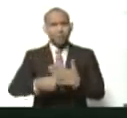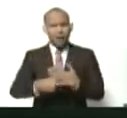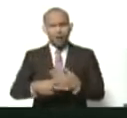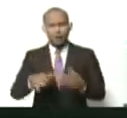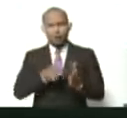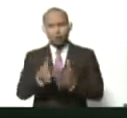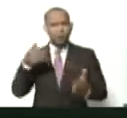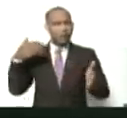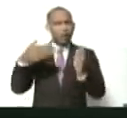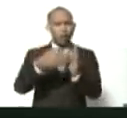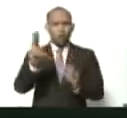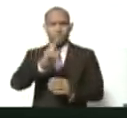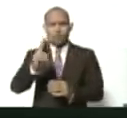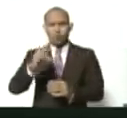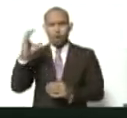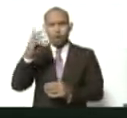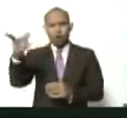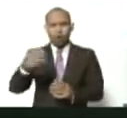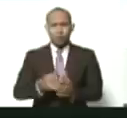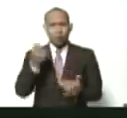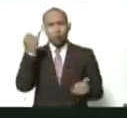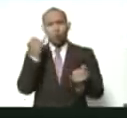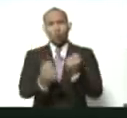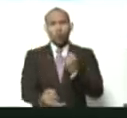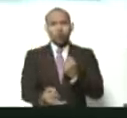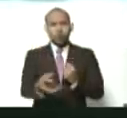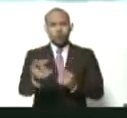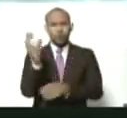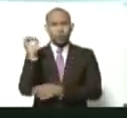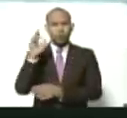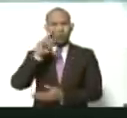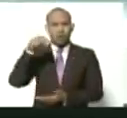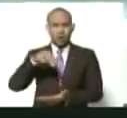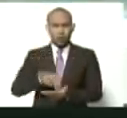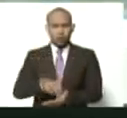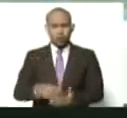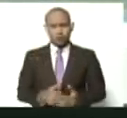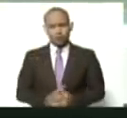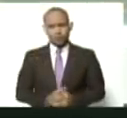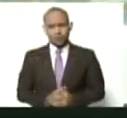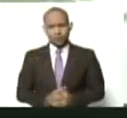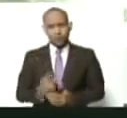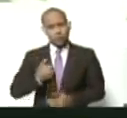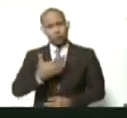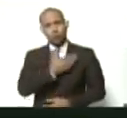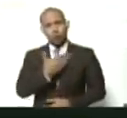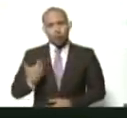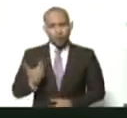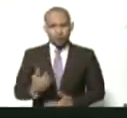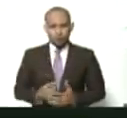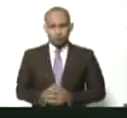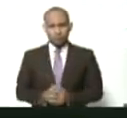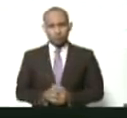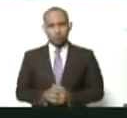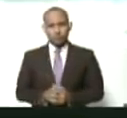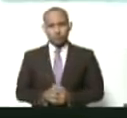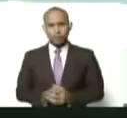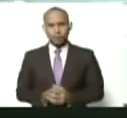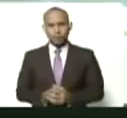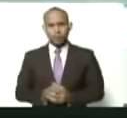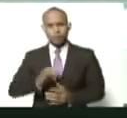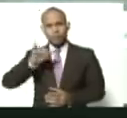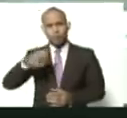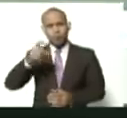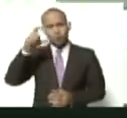a Venezuela? El último, el ataque terrorista contra la Asamblea Nacional. Yo quisiera que el